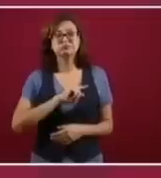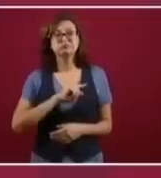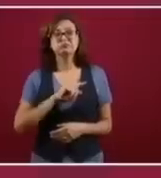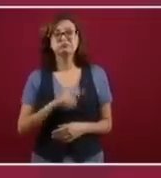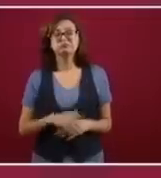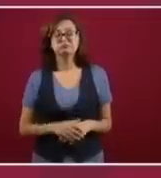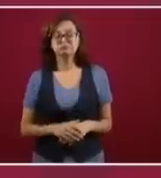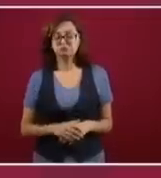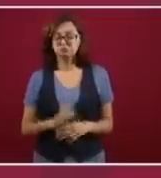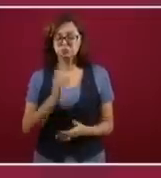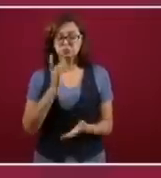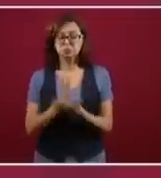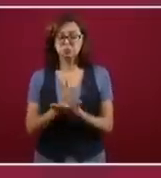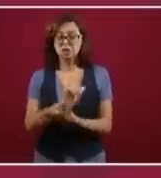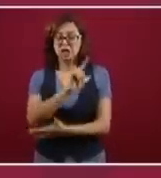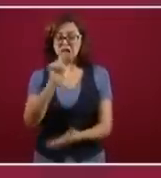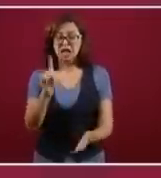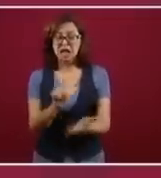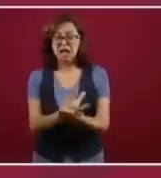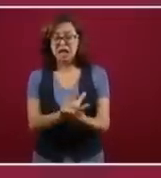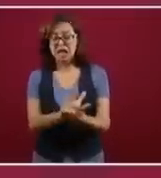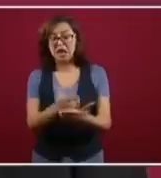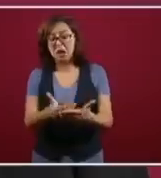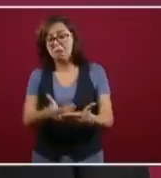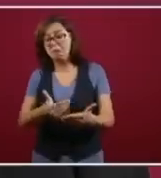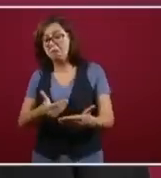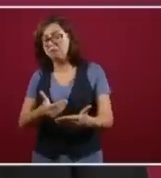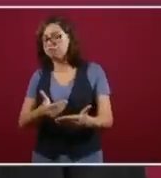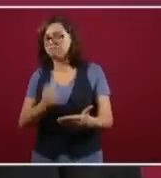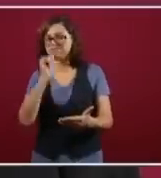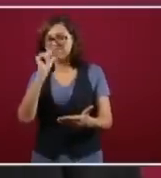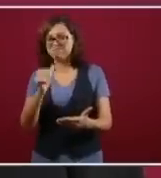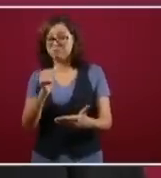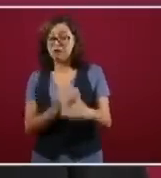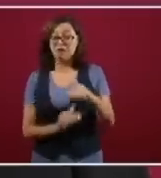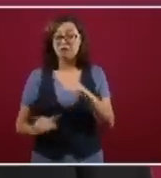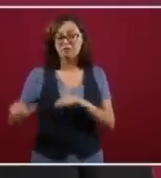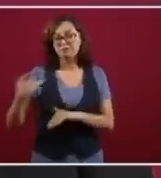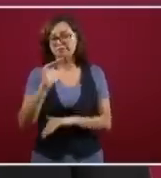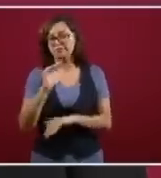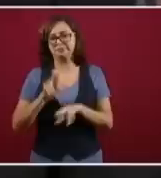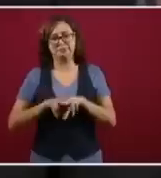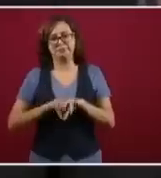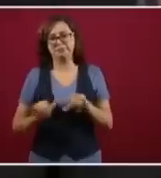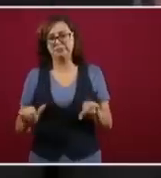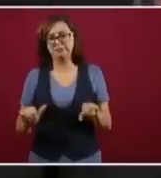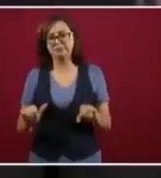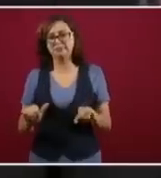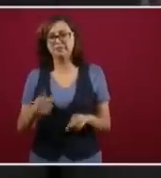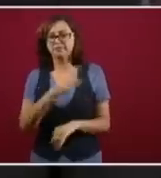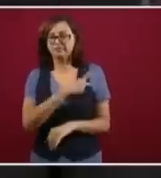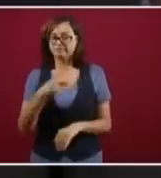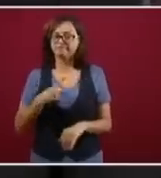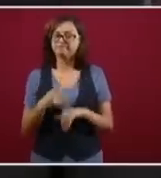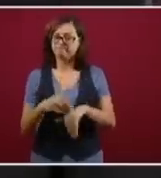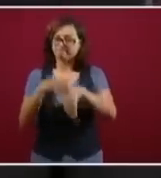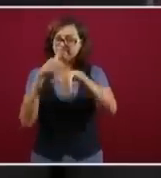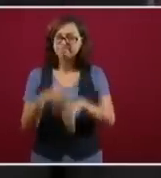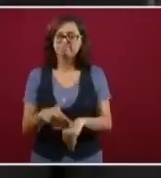al margen de la ley nada, por encima de la ley nadie, y tenemos que ajustarnos a